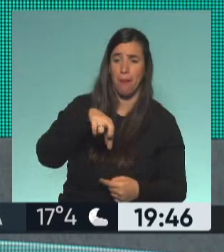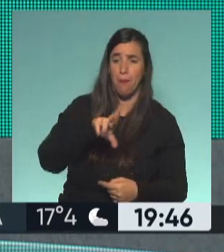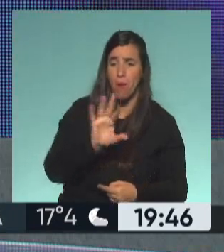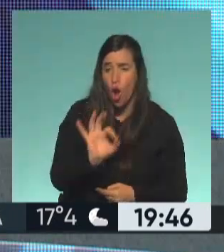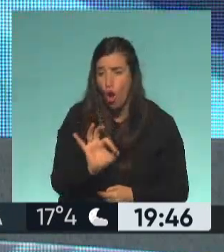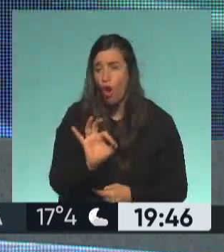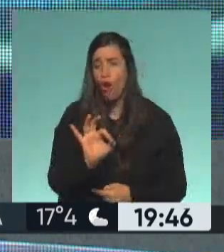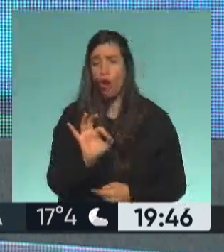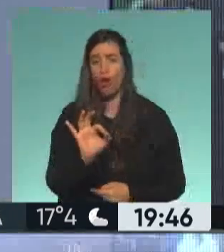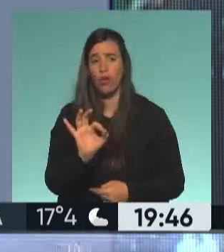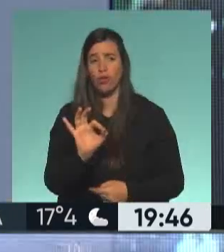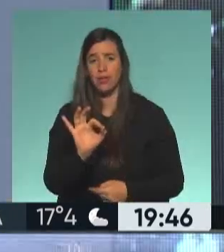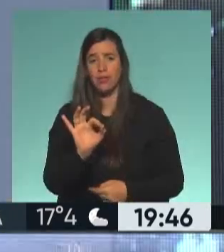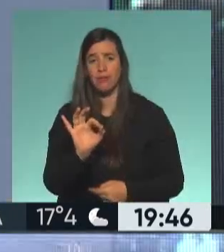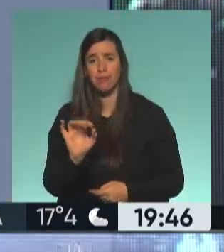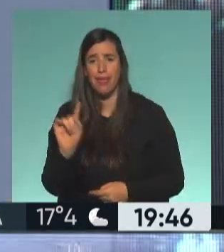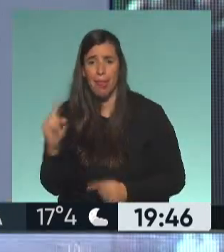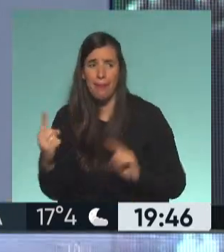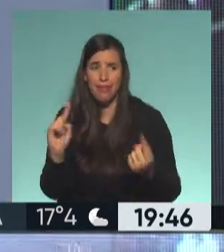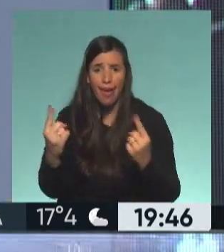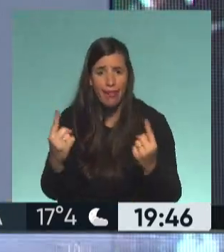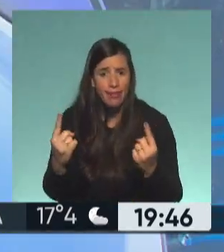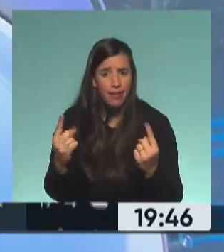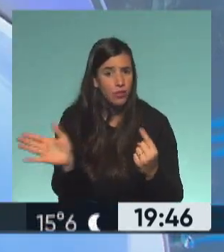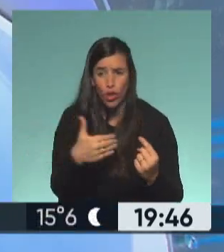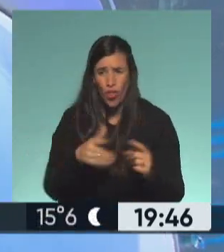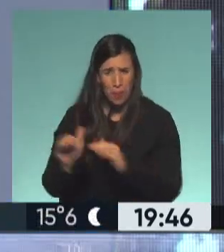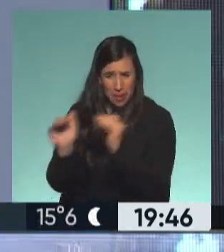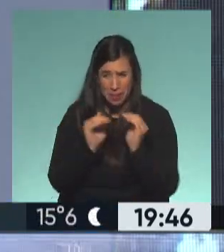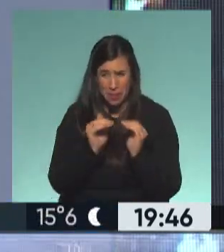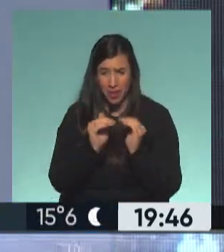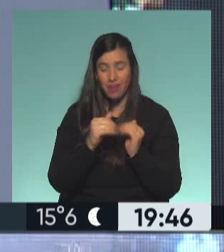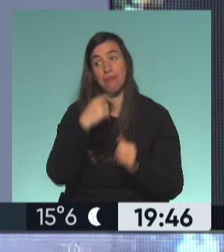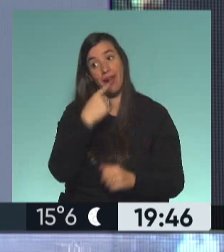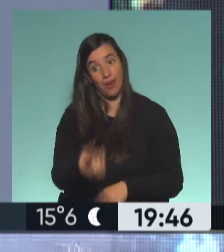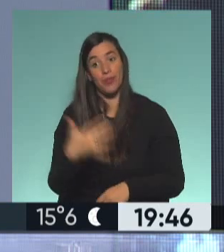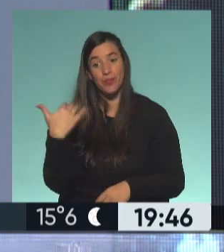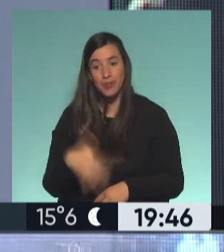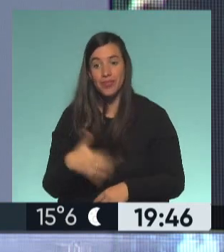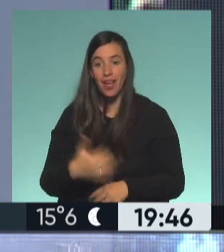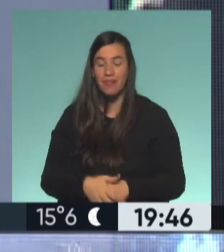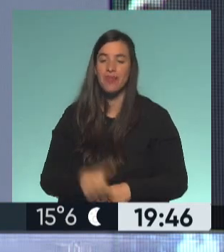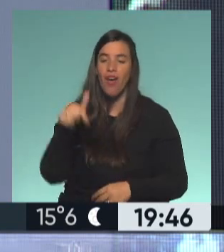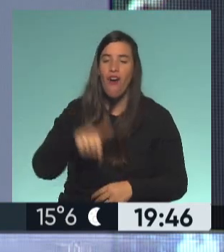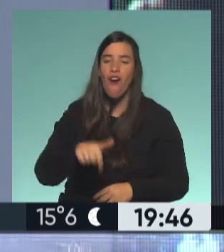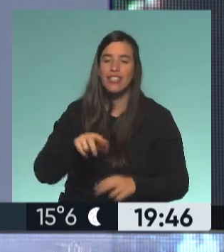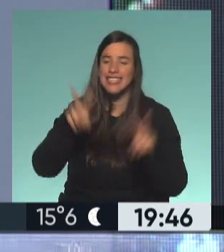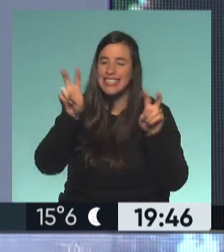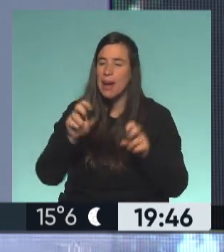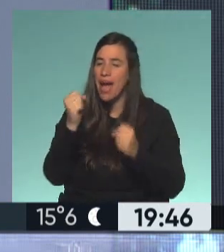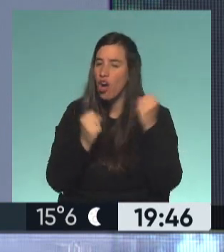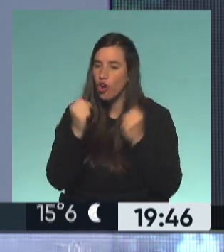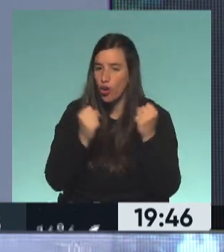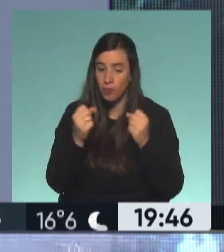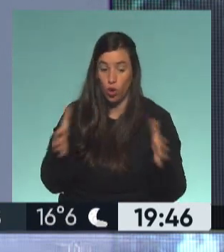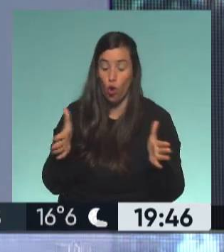independientes son todos lo mismo. ¿Qué pregunta? ¿Qué preguntón? Bueno, por lo menos en términos económicos, hoy en Juntos por el Cambio lo que intentaron hacer